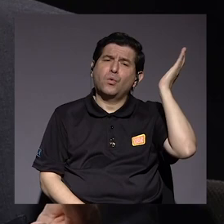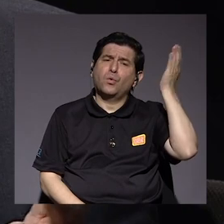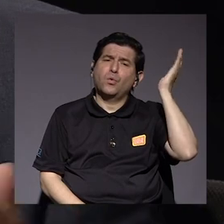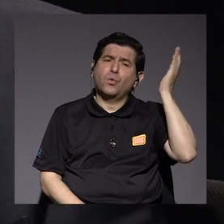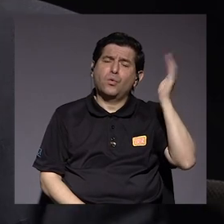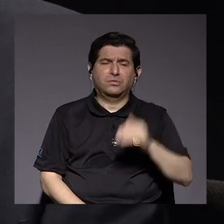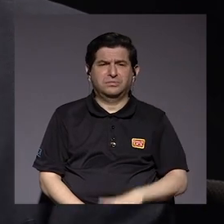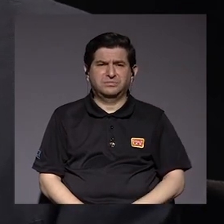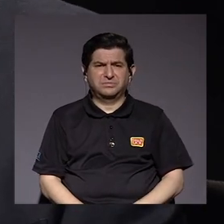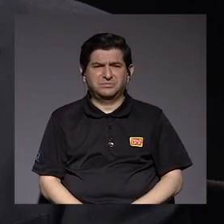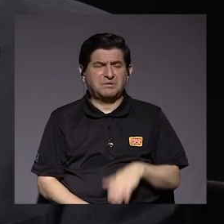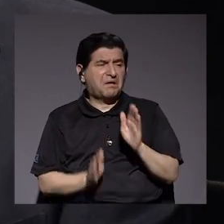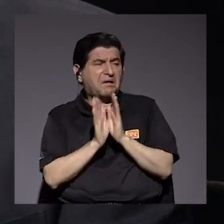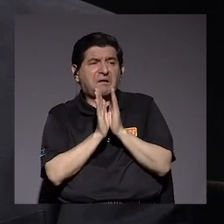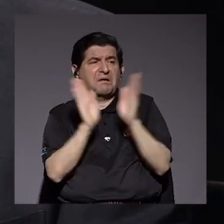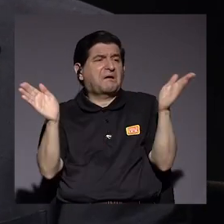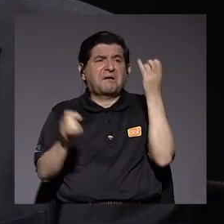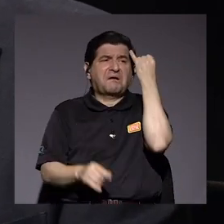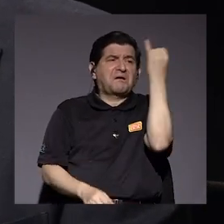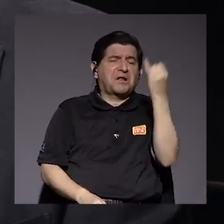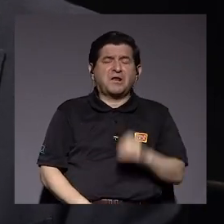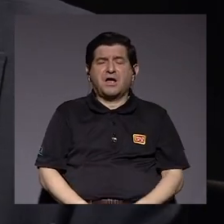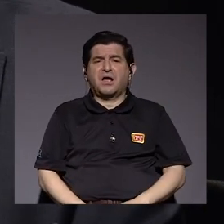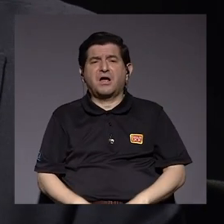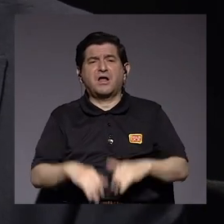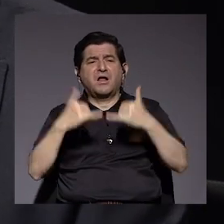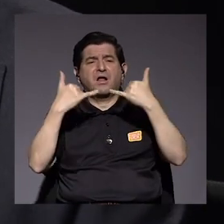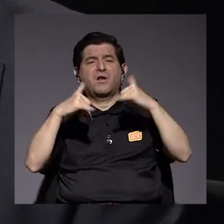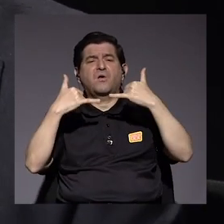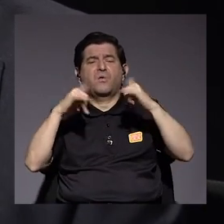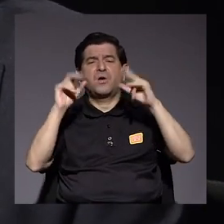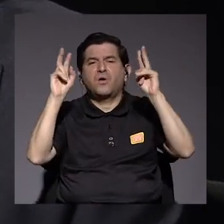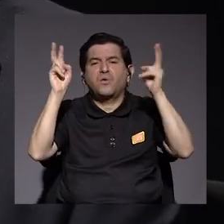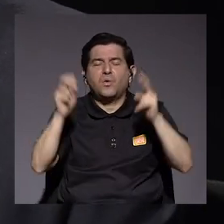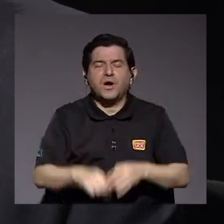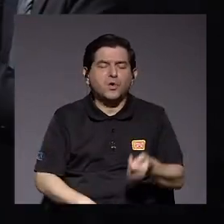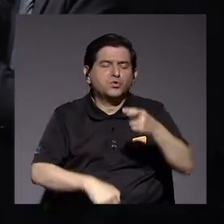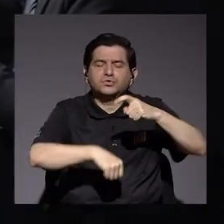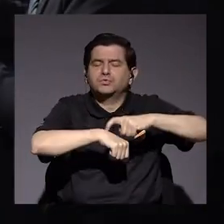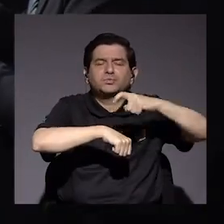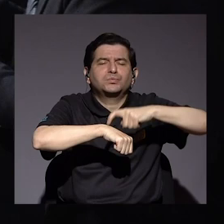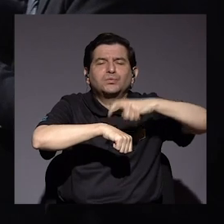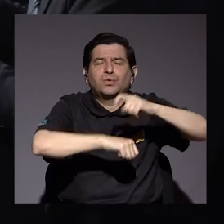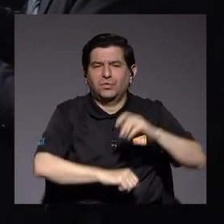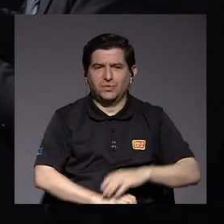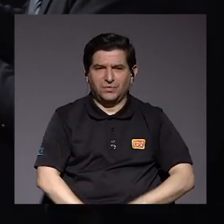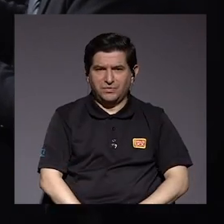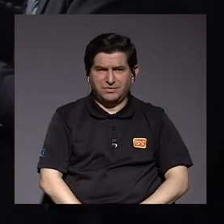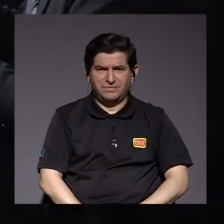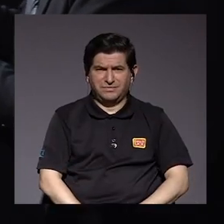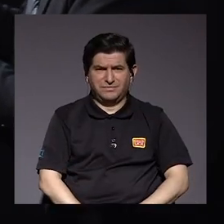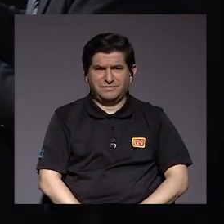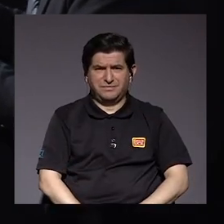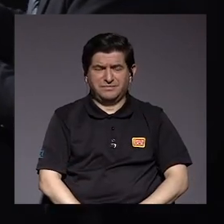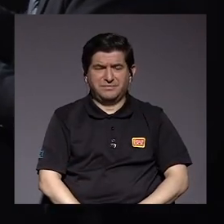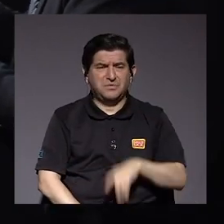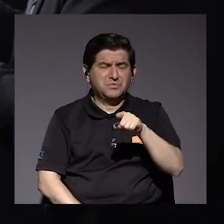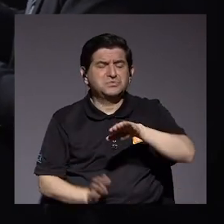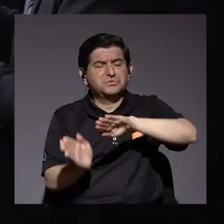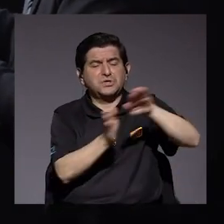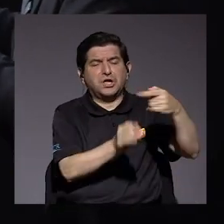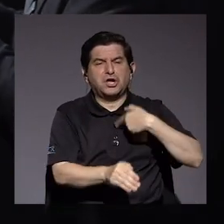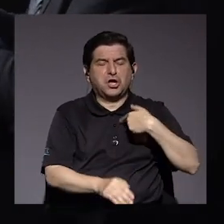no puede basarse en discursos generales y en juegos de corto plazo verdad en movimiento de juego de corto plazo